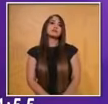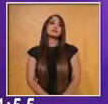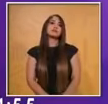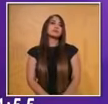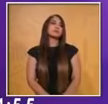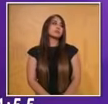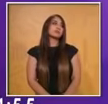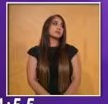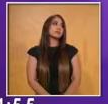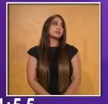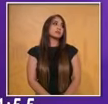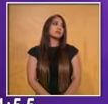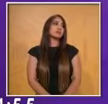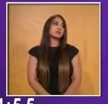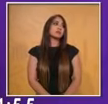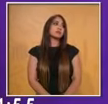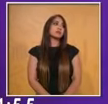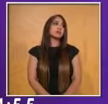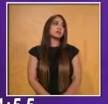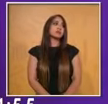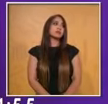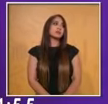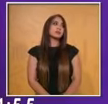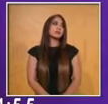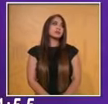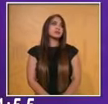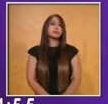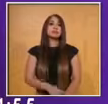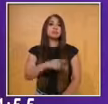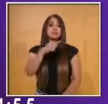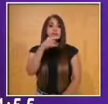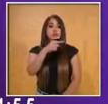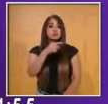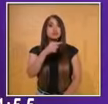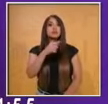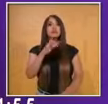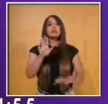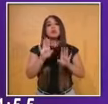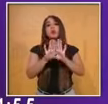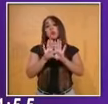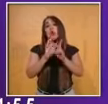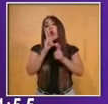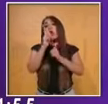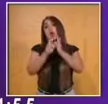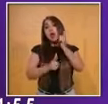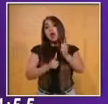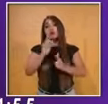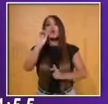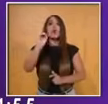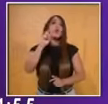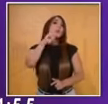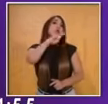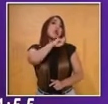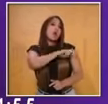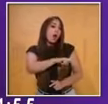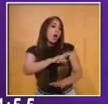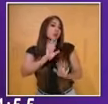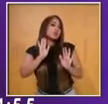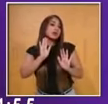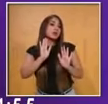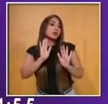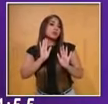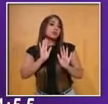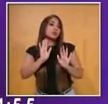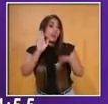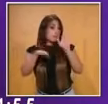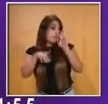Y ya te dije, va a variar que se mueva un poquito más lento o un poquito más rápido de acuerdo a el tamaño de la llama